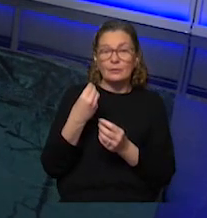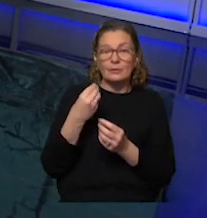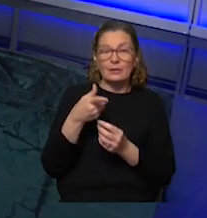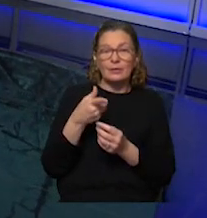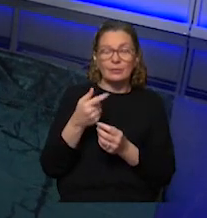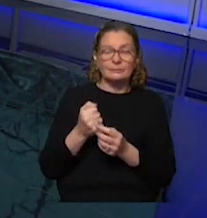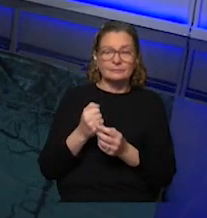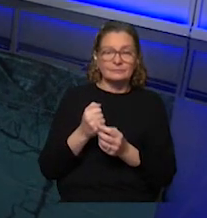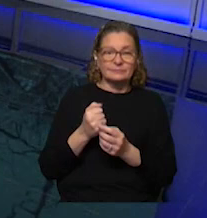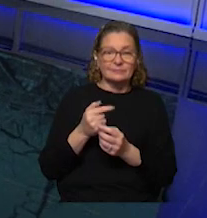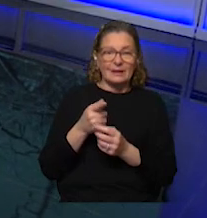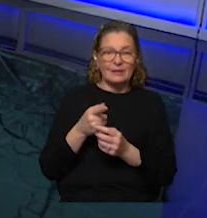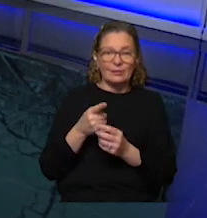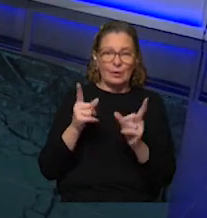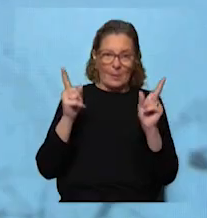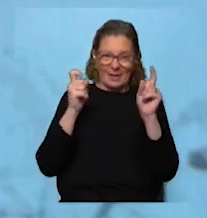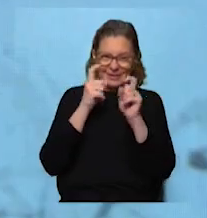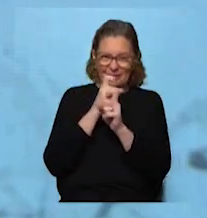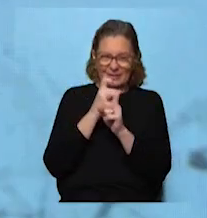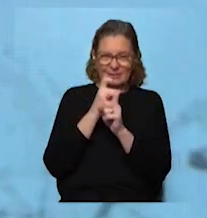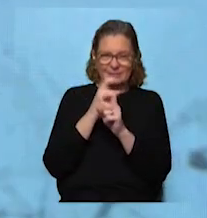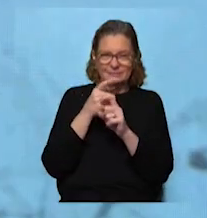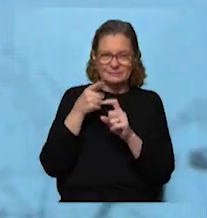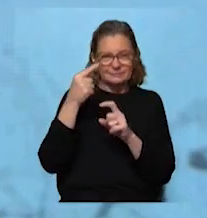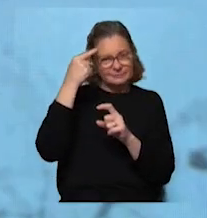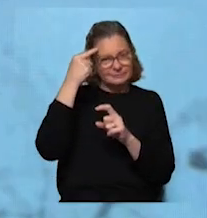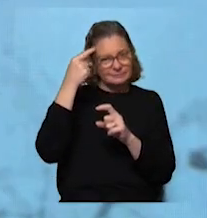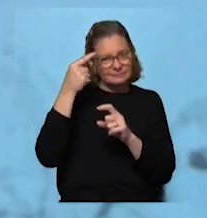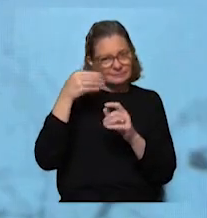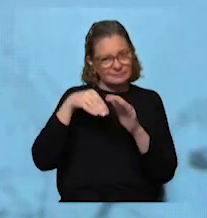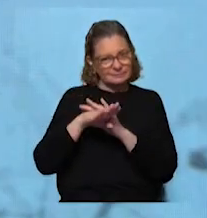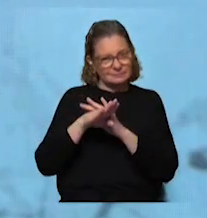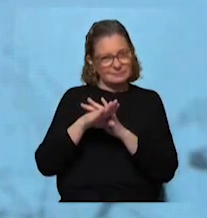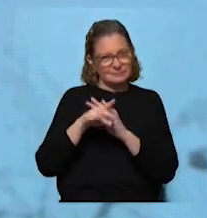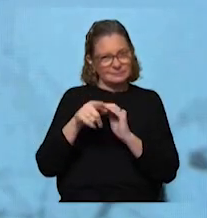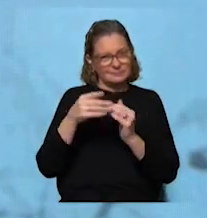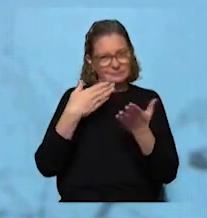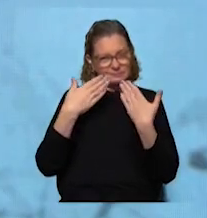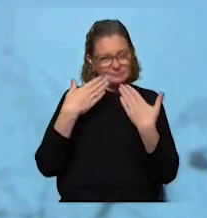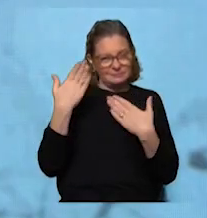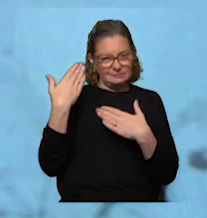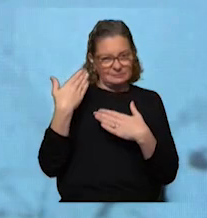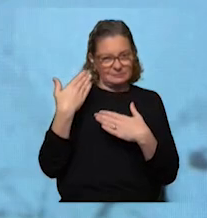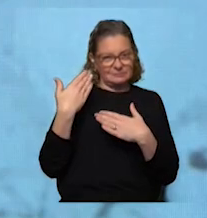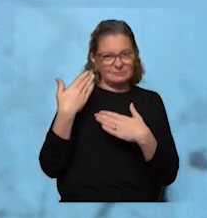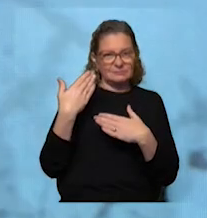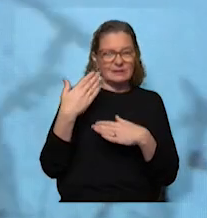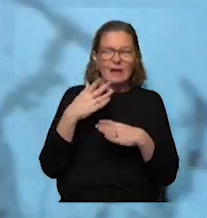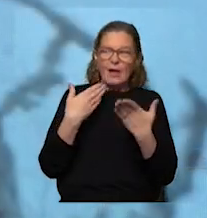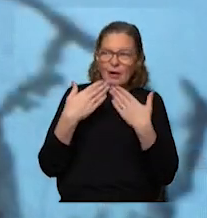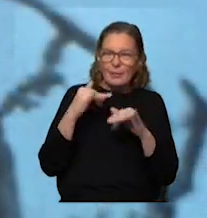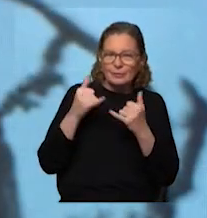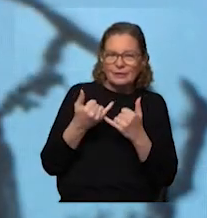bueno esa es la parte más difícil o sea yo creo que dentro del género de La Crónica que un poco lo hablábamos la otra vez cuando fue lo del podcast no como